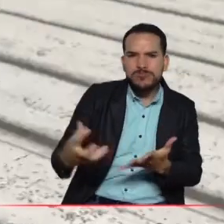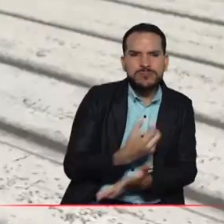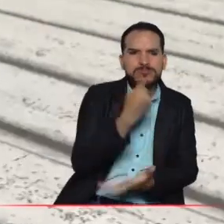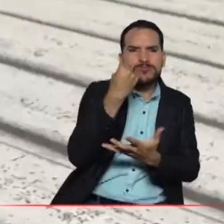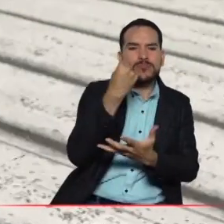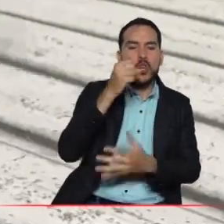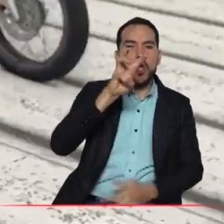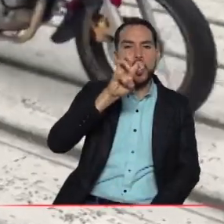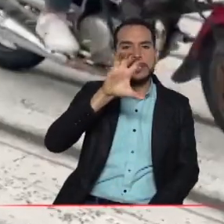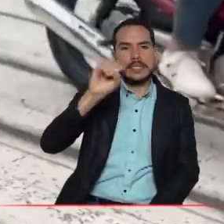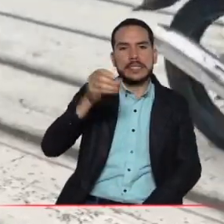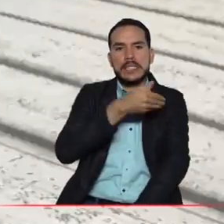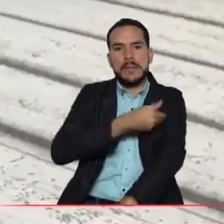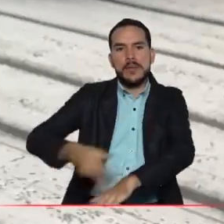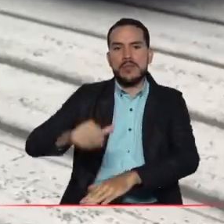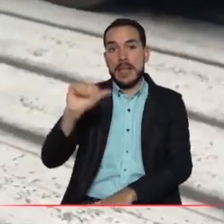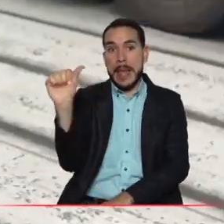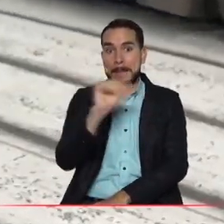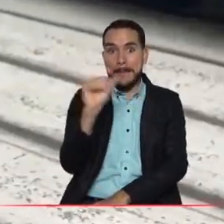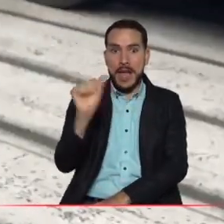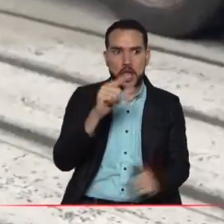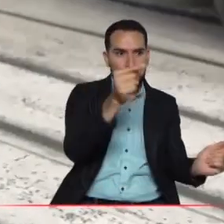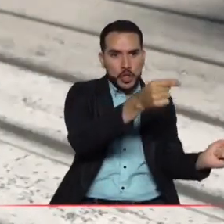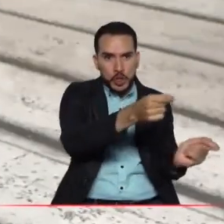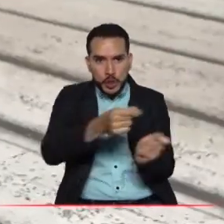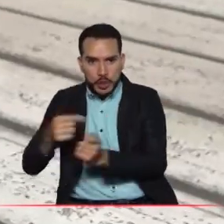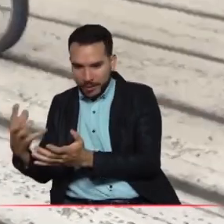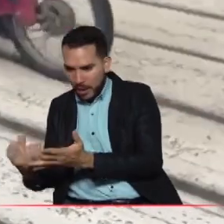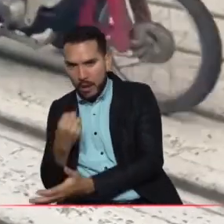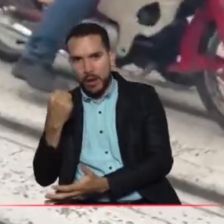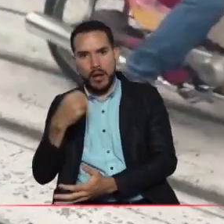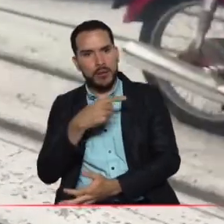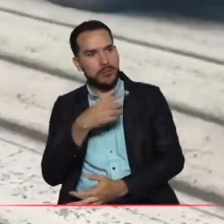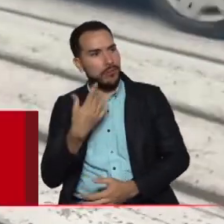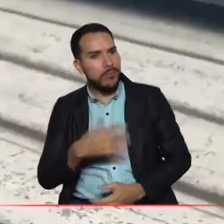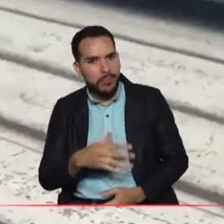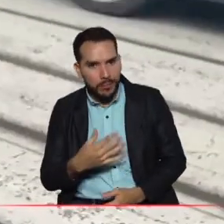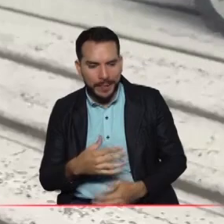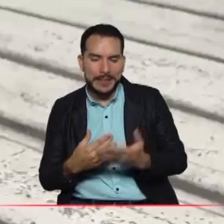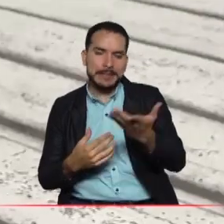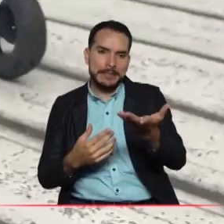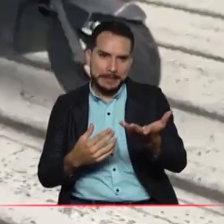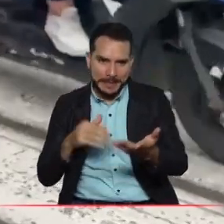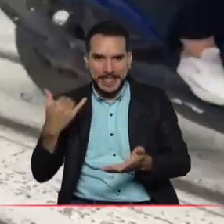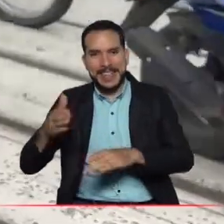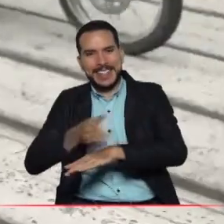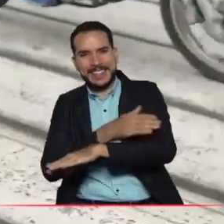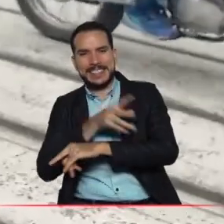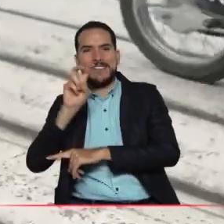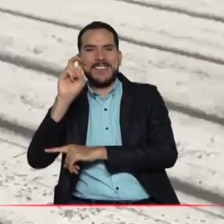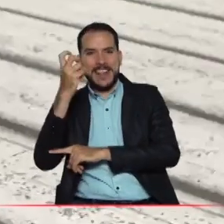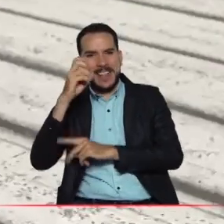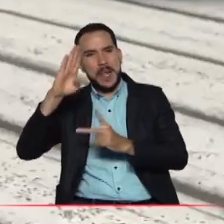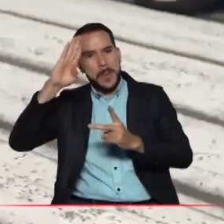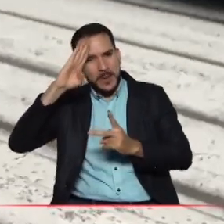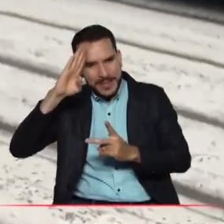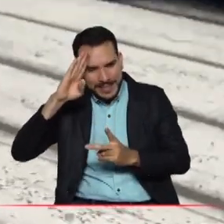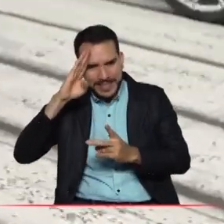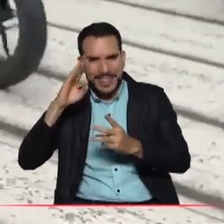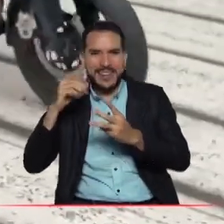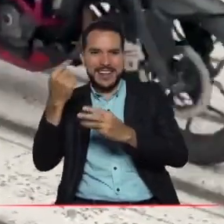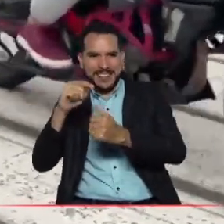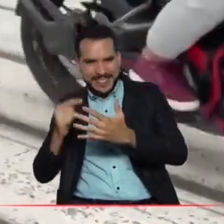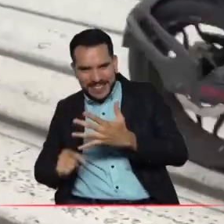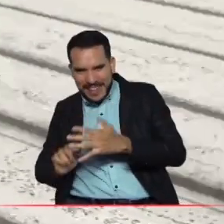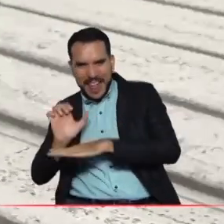se logró gracias a un operativo que realizaron las autoridades en conjunto, fiscalía, la policía, entre